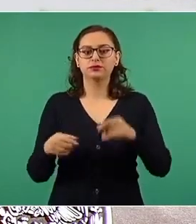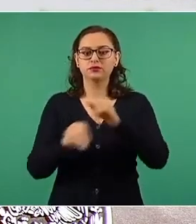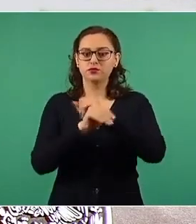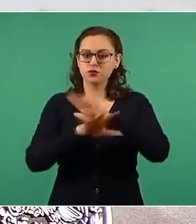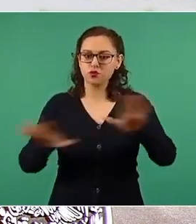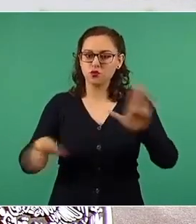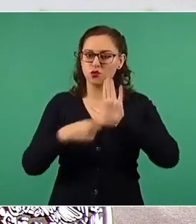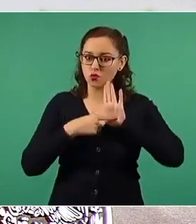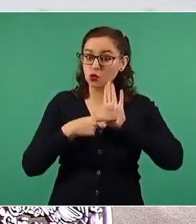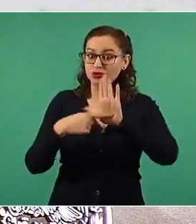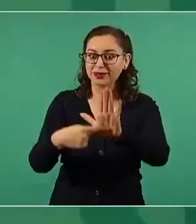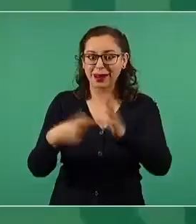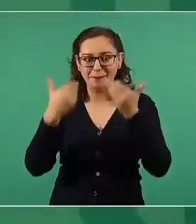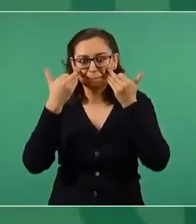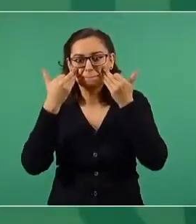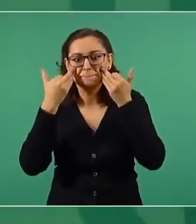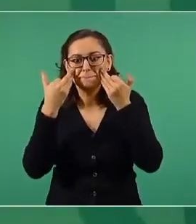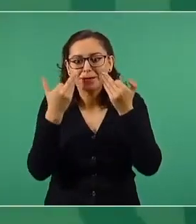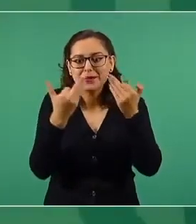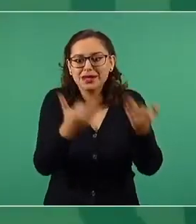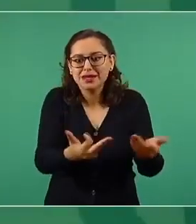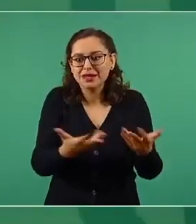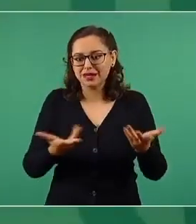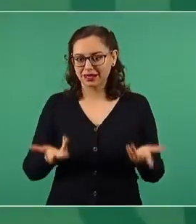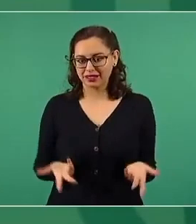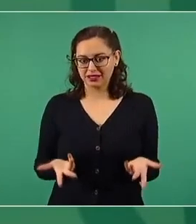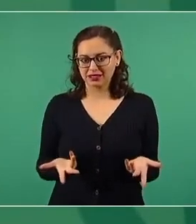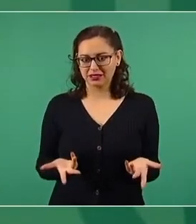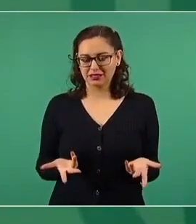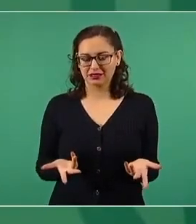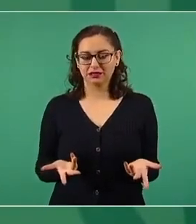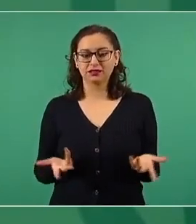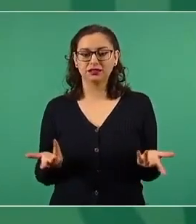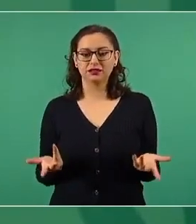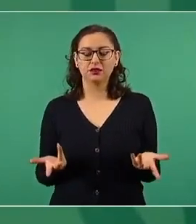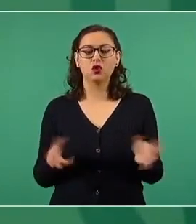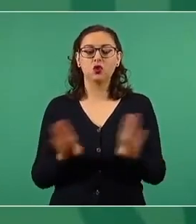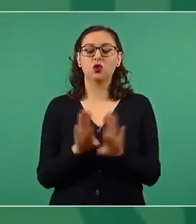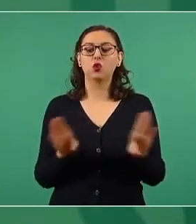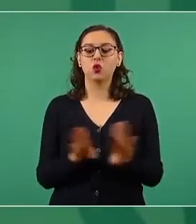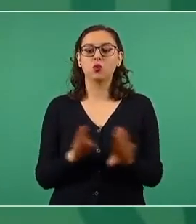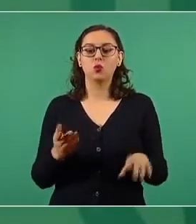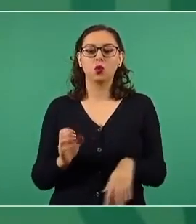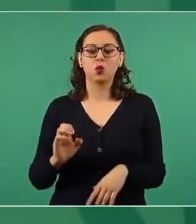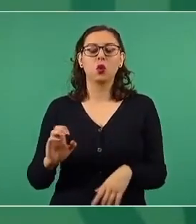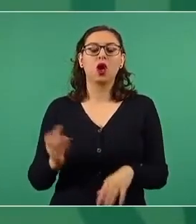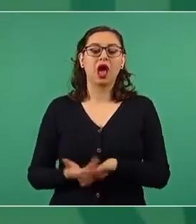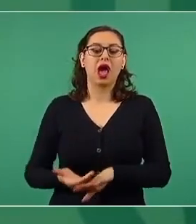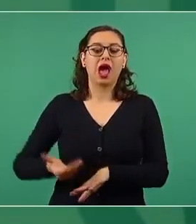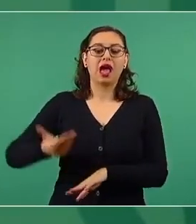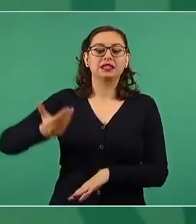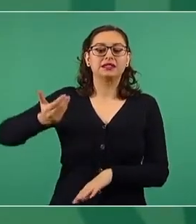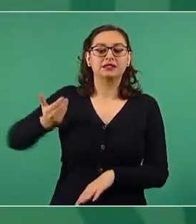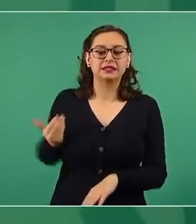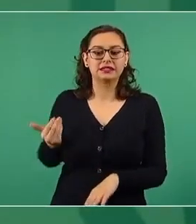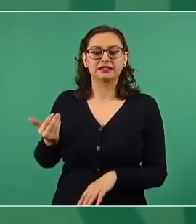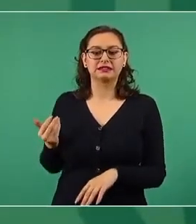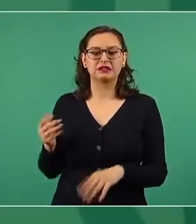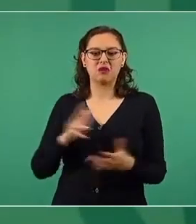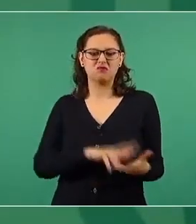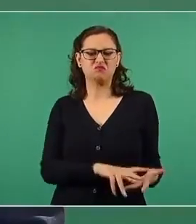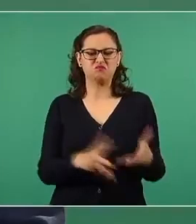hacer conciencia de que no debe de utilizarse la fuerza y no se debe de reprimir a nadie.